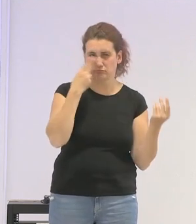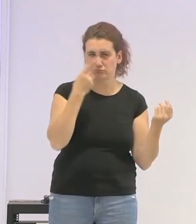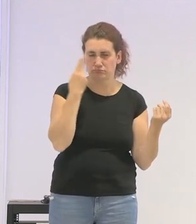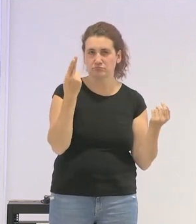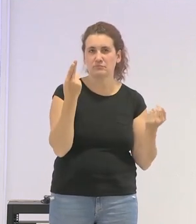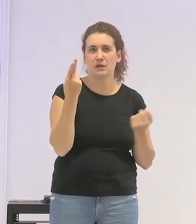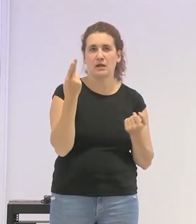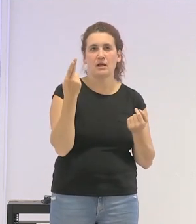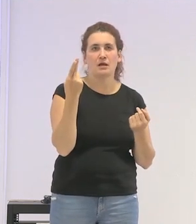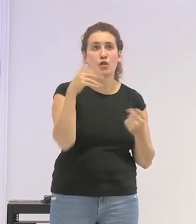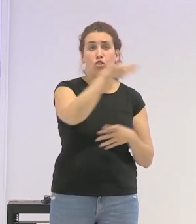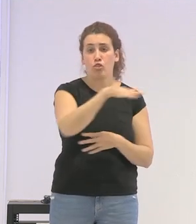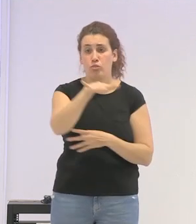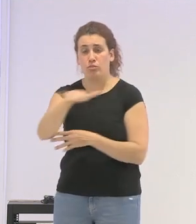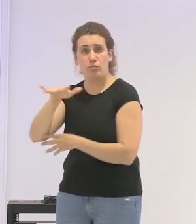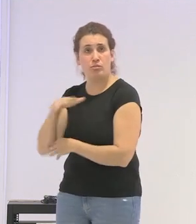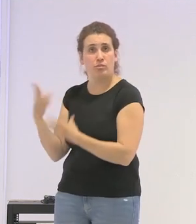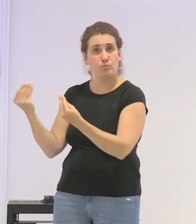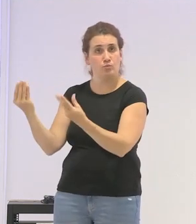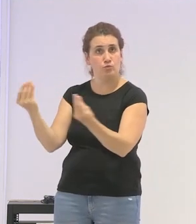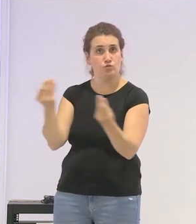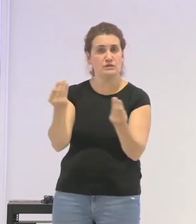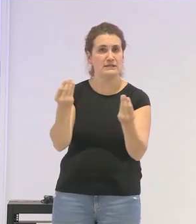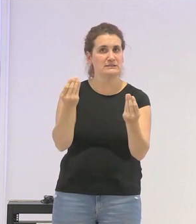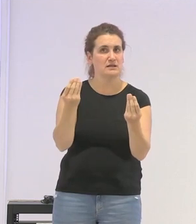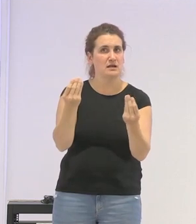muchos lugares donde hay opciones de extrema derecha